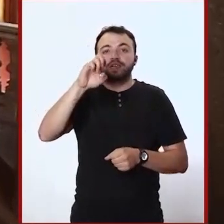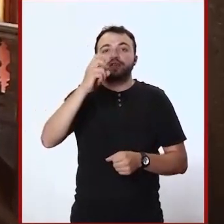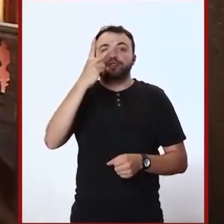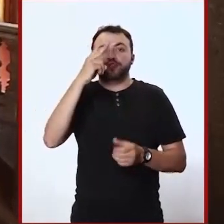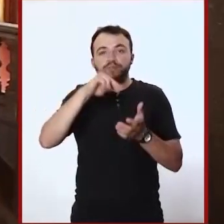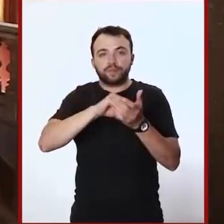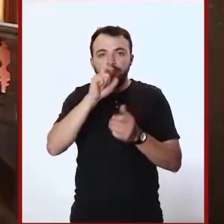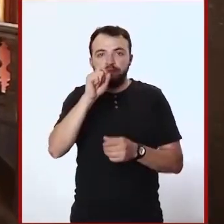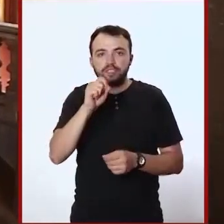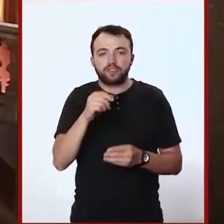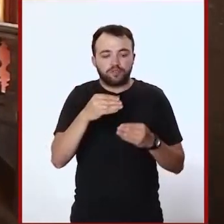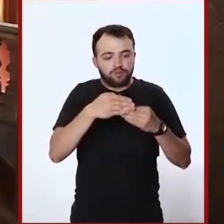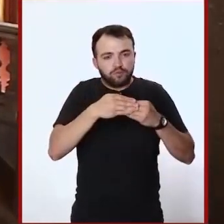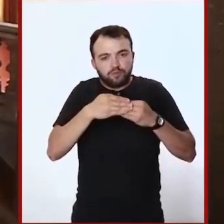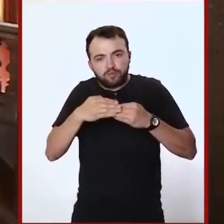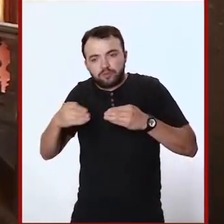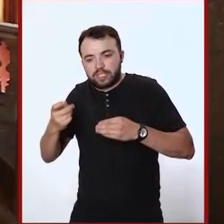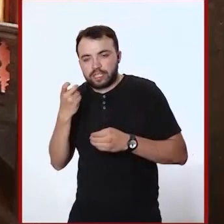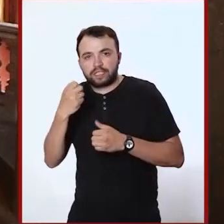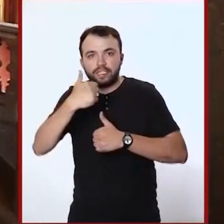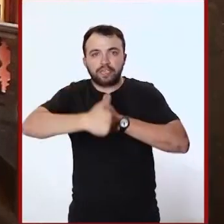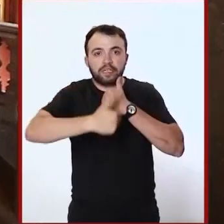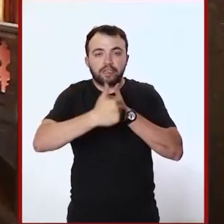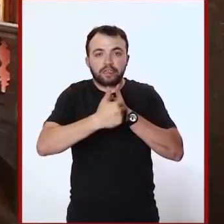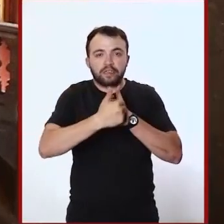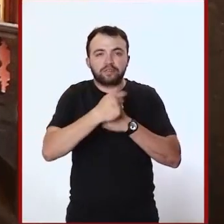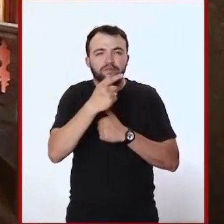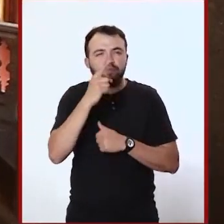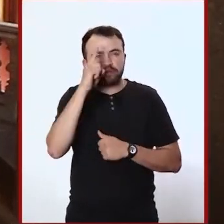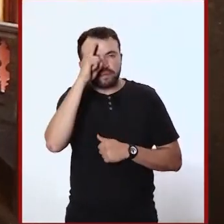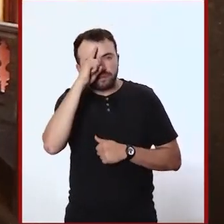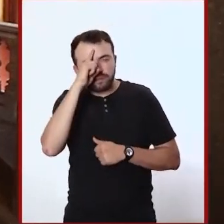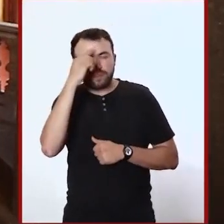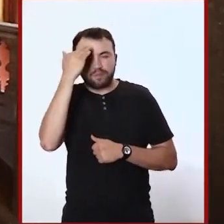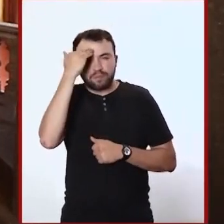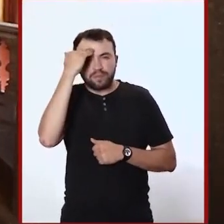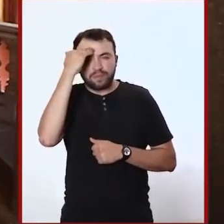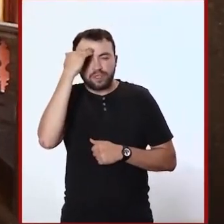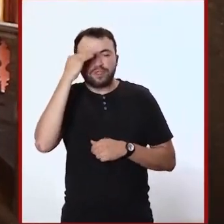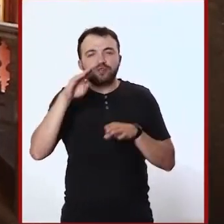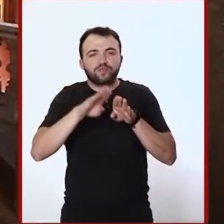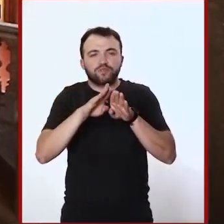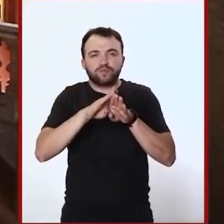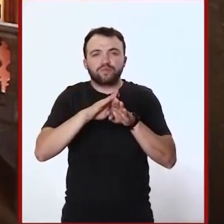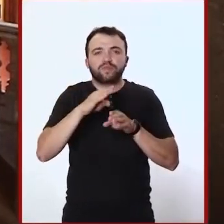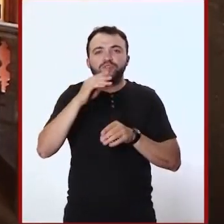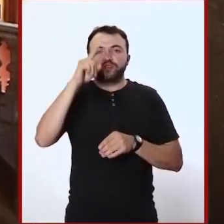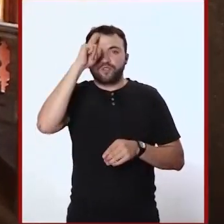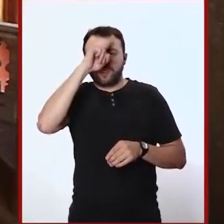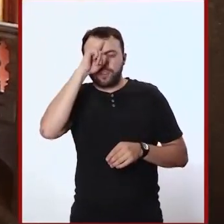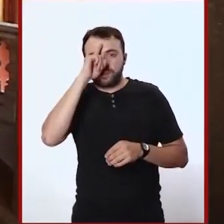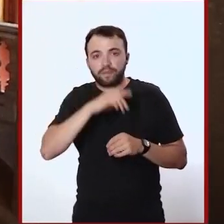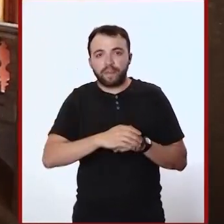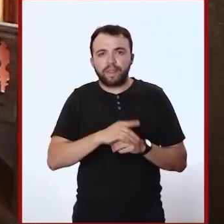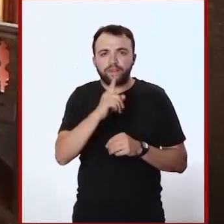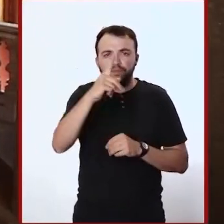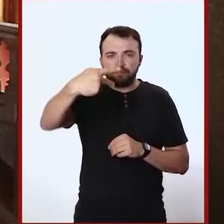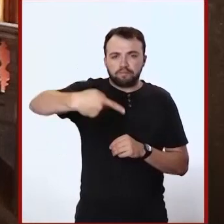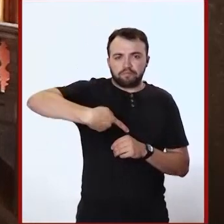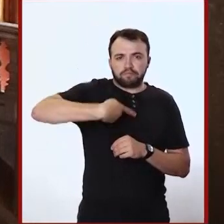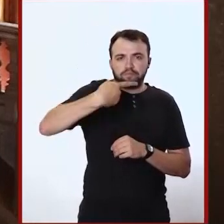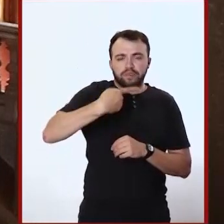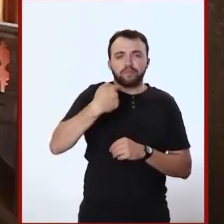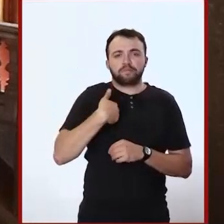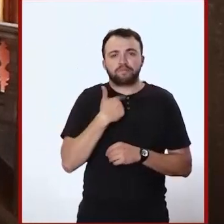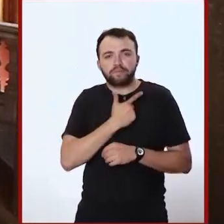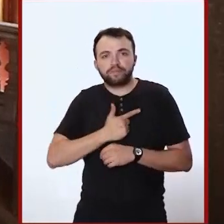nos propusimos de reflexión y construcción de conocimiento, cosa que ha resultado súper interesante. Si me lo preguntas, Pamela Ruz,